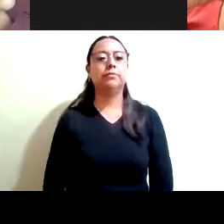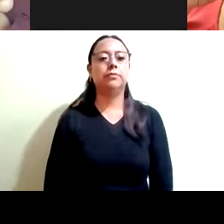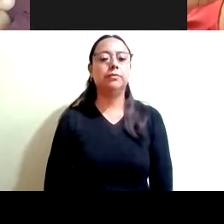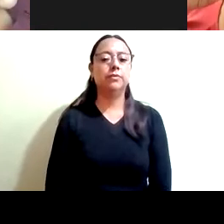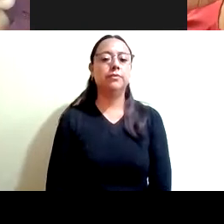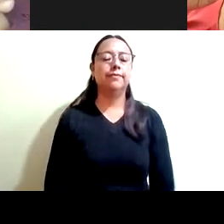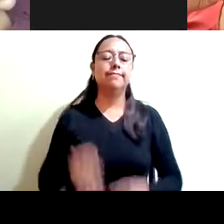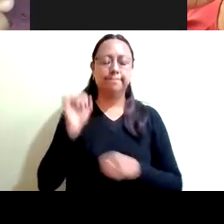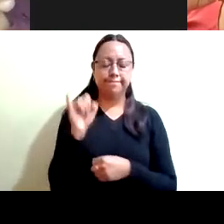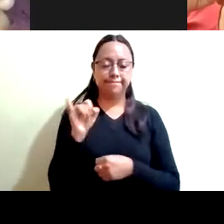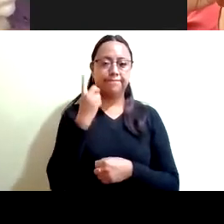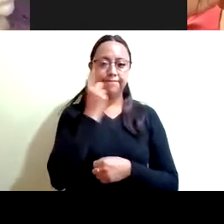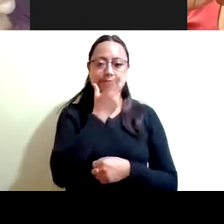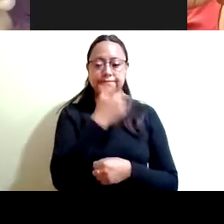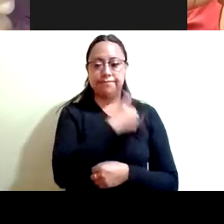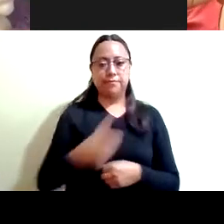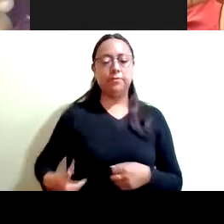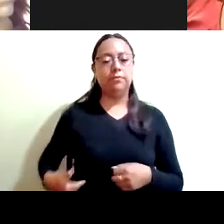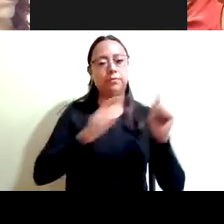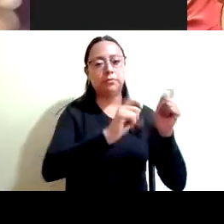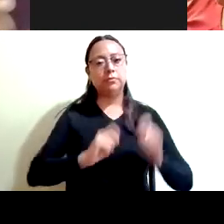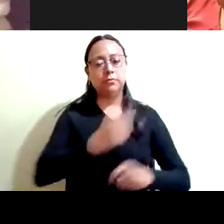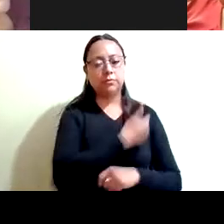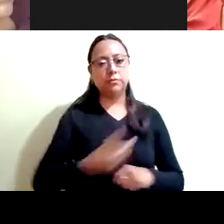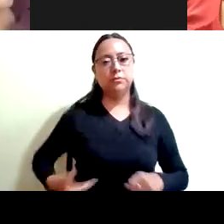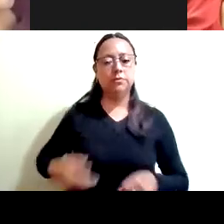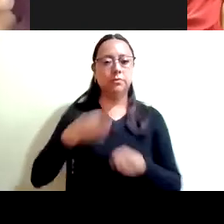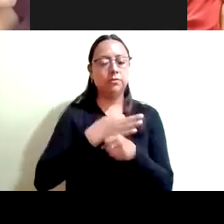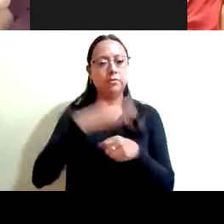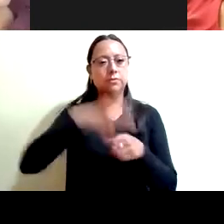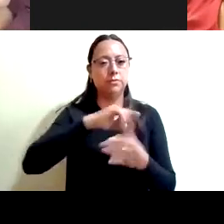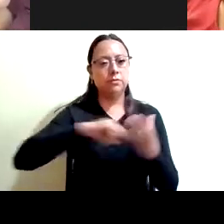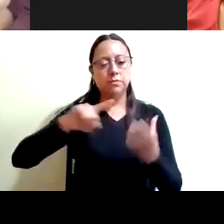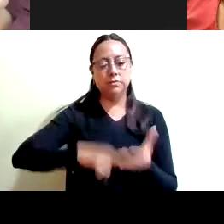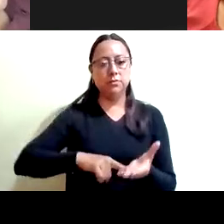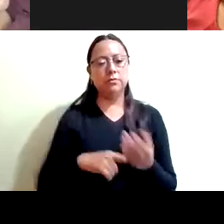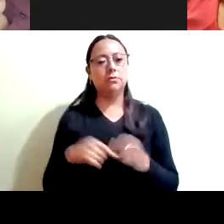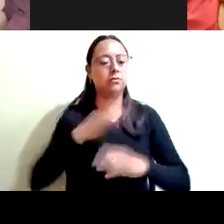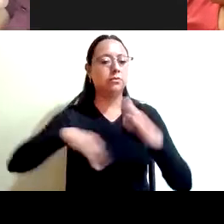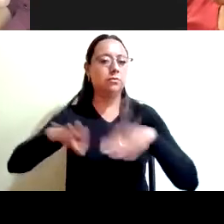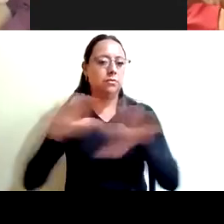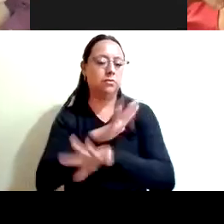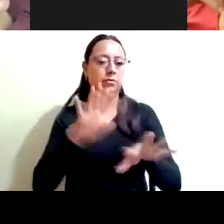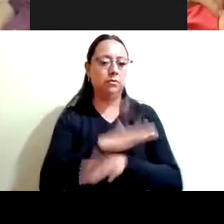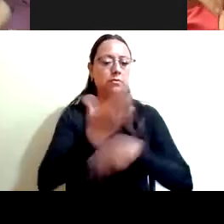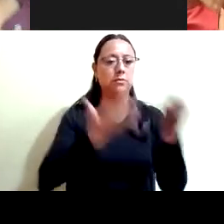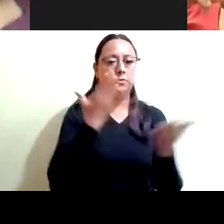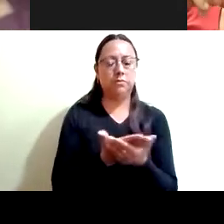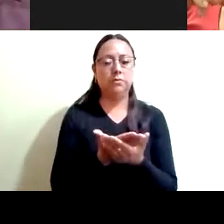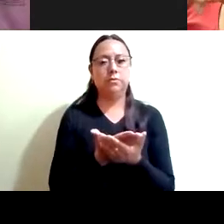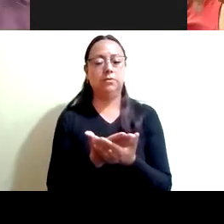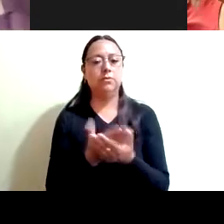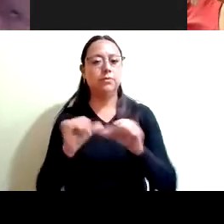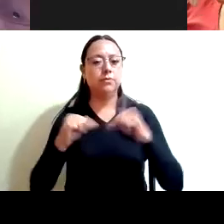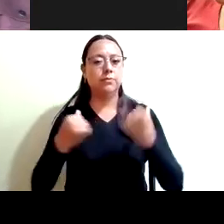Sí, diputado presidente. Por instrucciones de la presidencia se somete a votación las modificaciones planteadas por la Asociación Parlamentaria